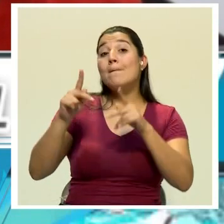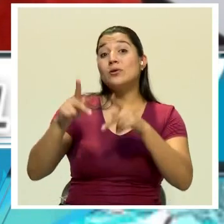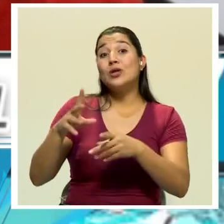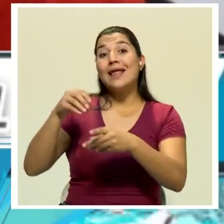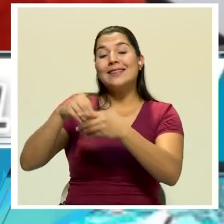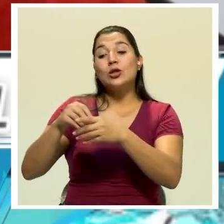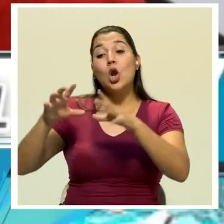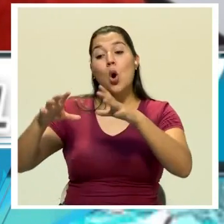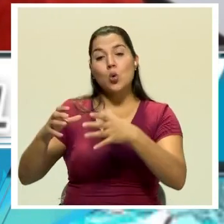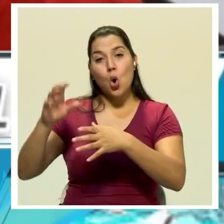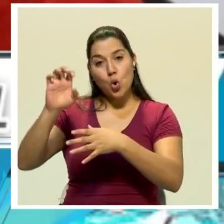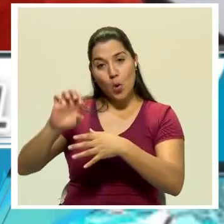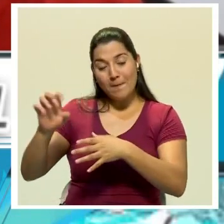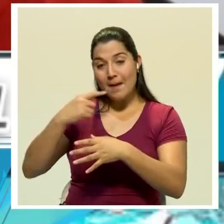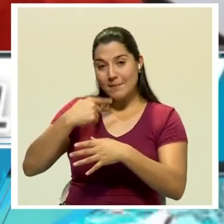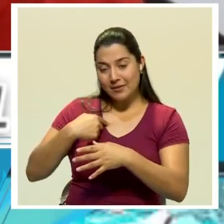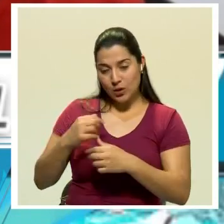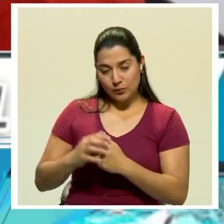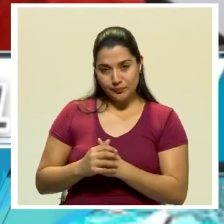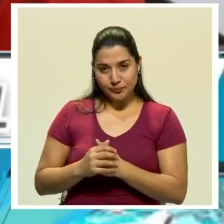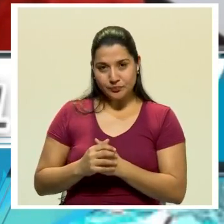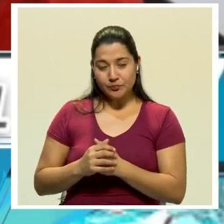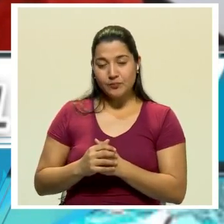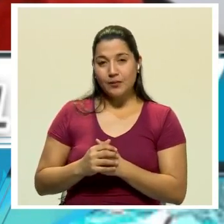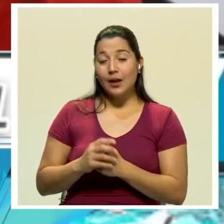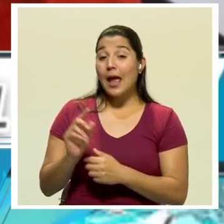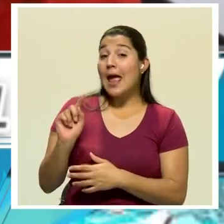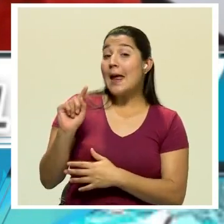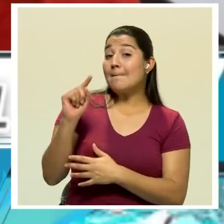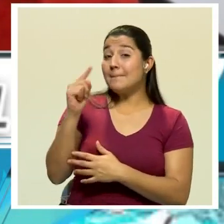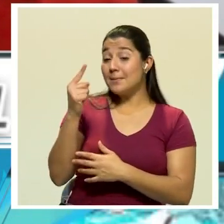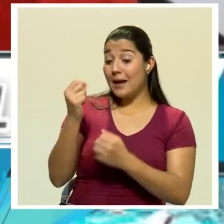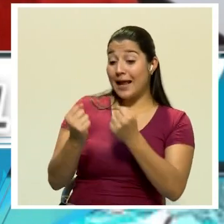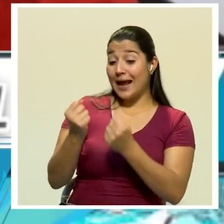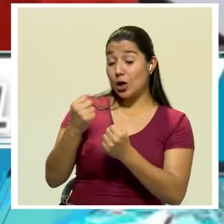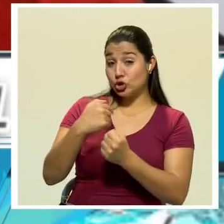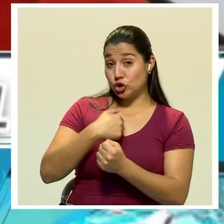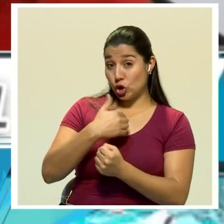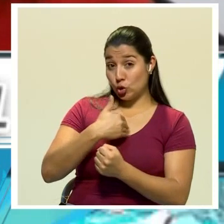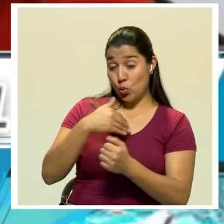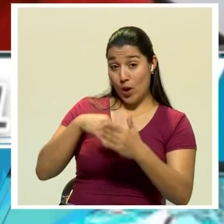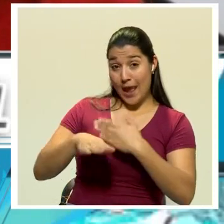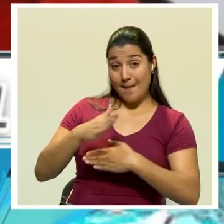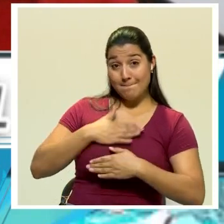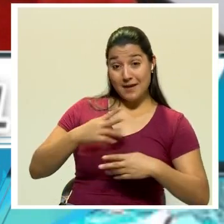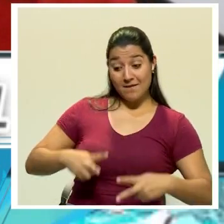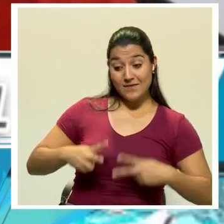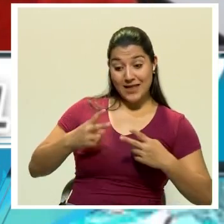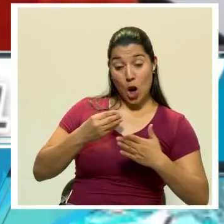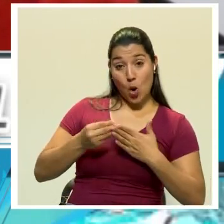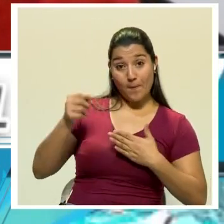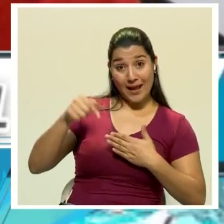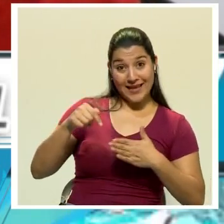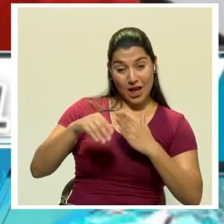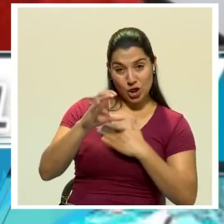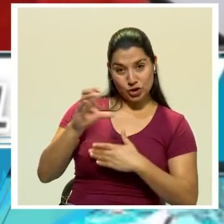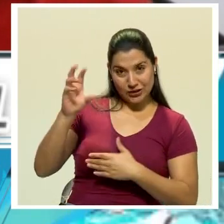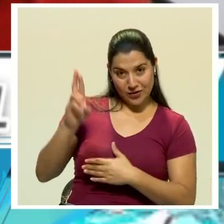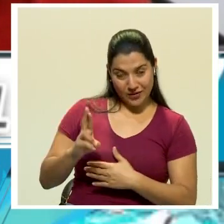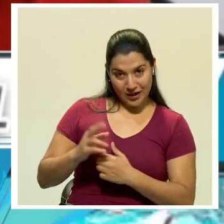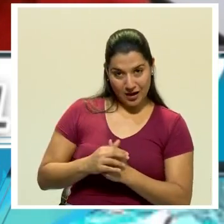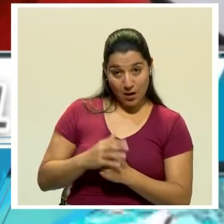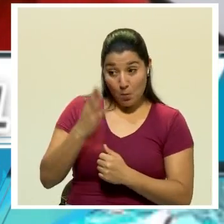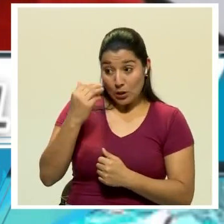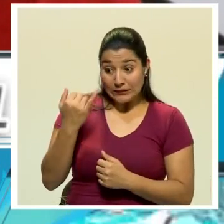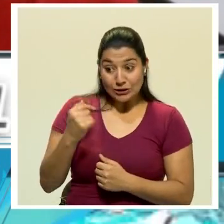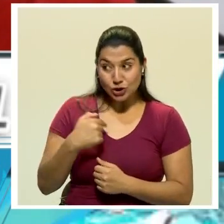comentó, me decía, el primer coche que yo he tenido en mi vida me lo compré en Costa Rica, porque si no,